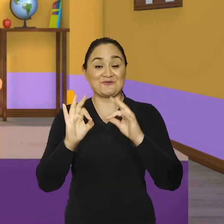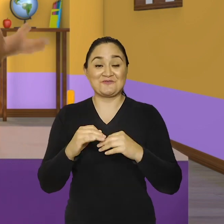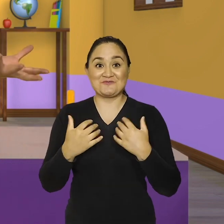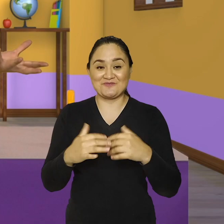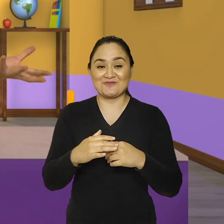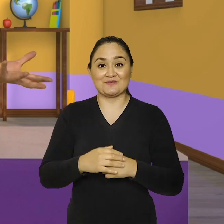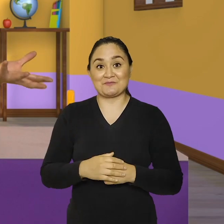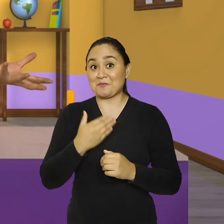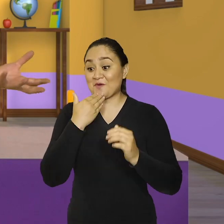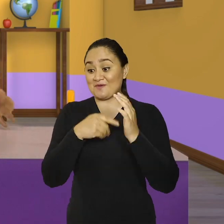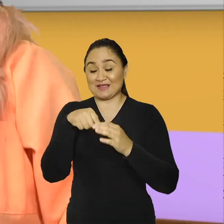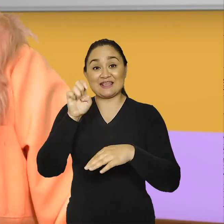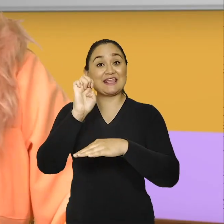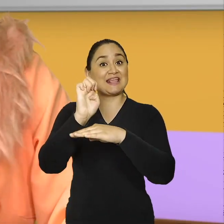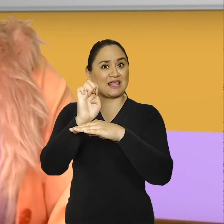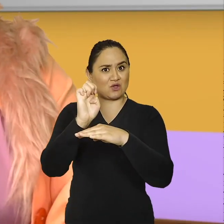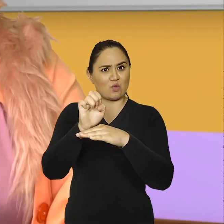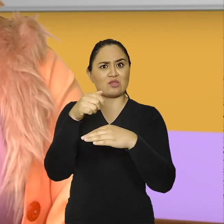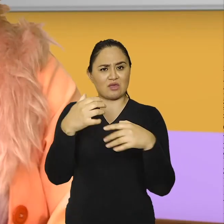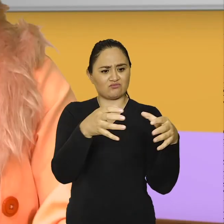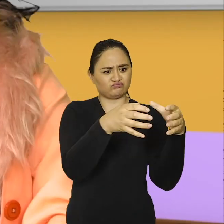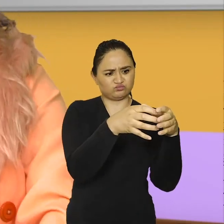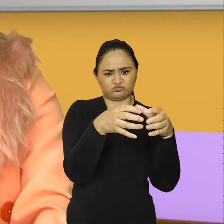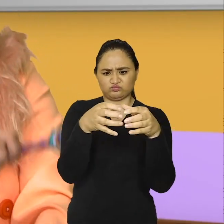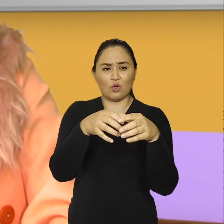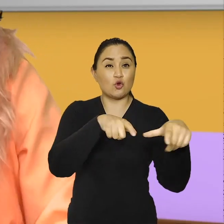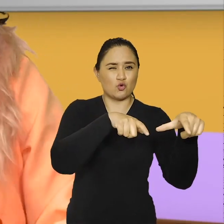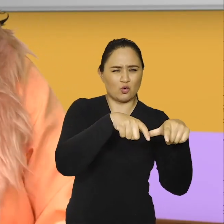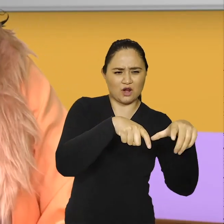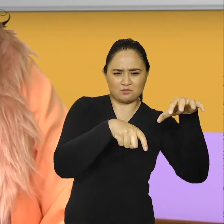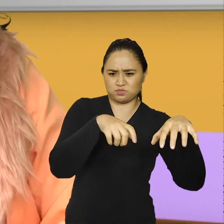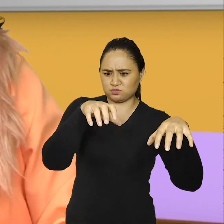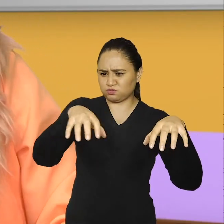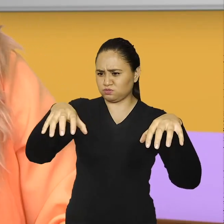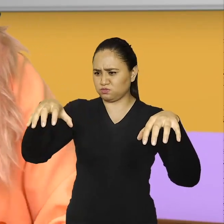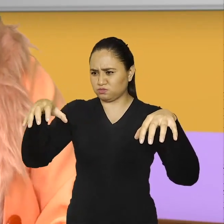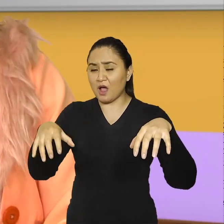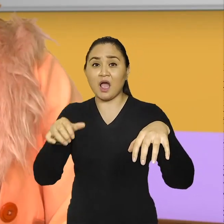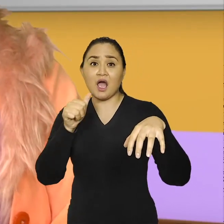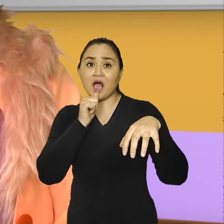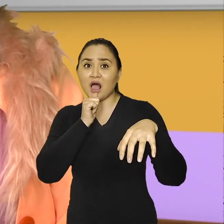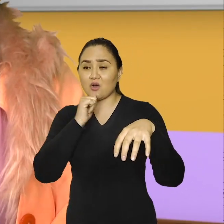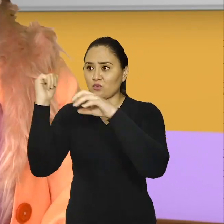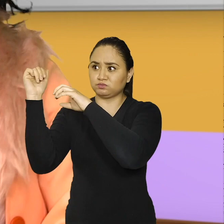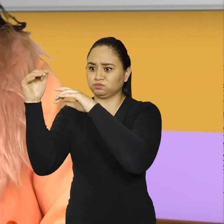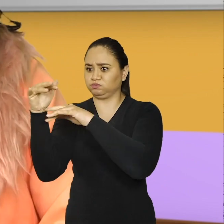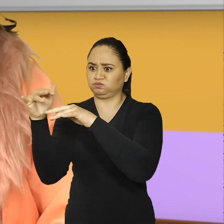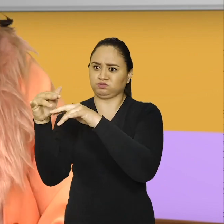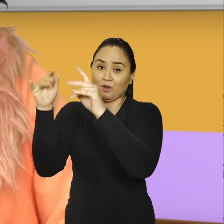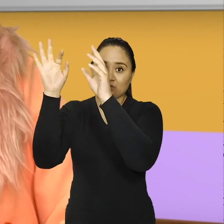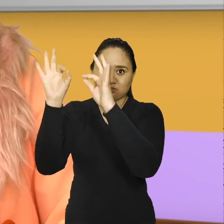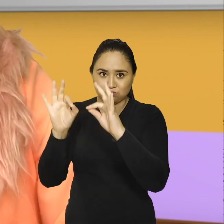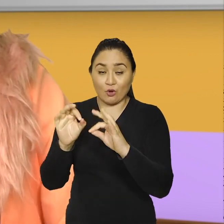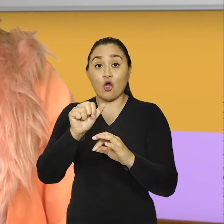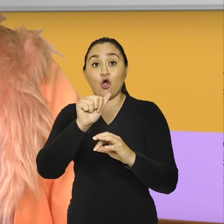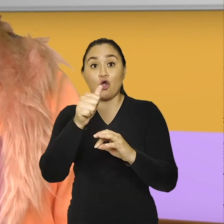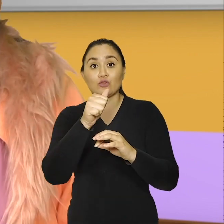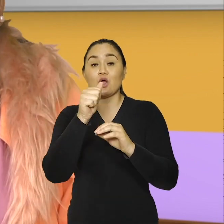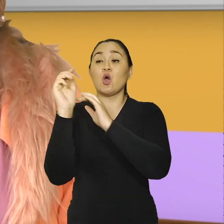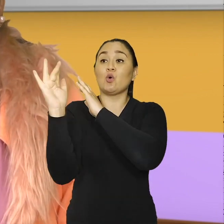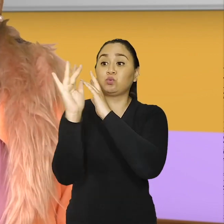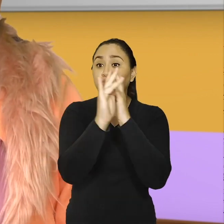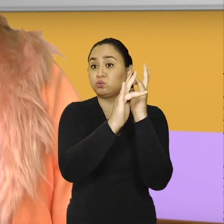en electricidad. Además, en el Ecuador existen centrales hidroeléctricas, térmicas